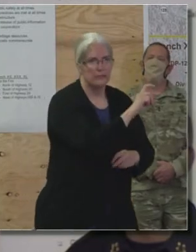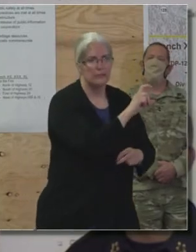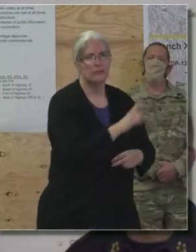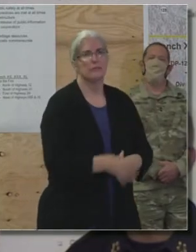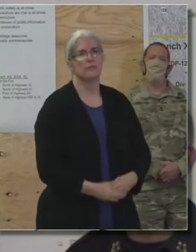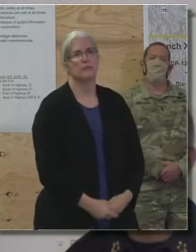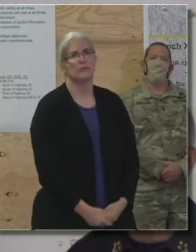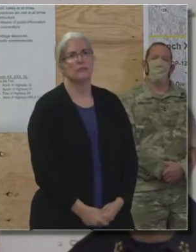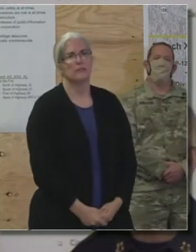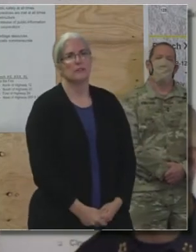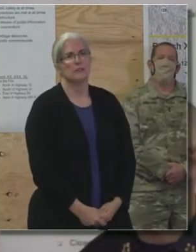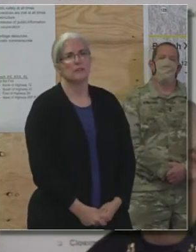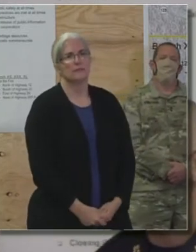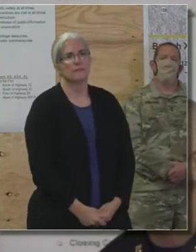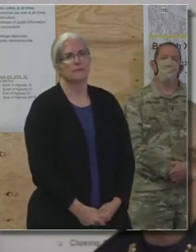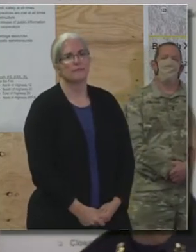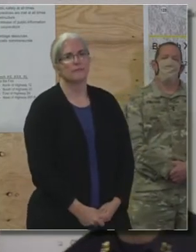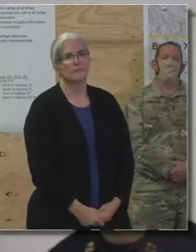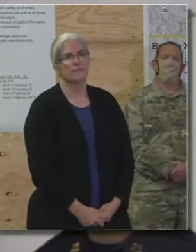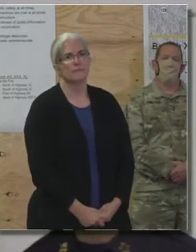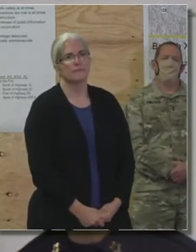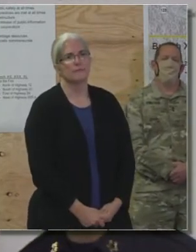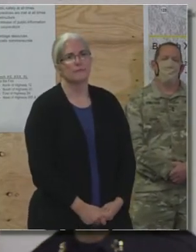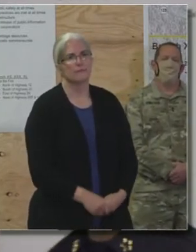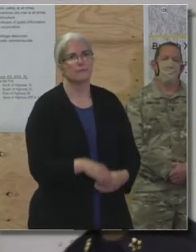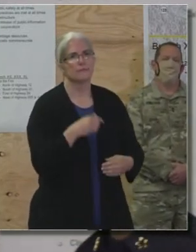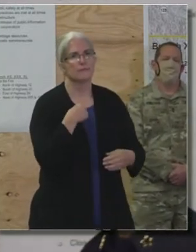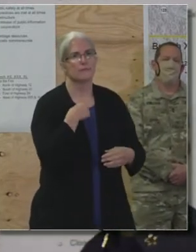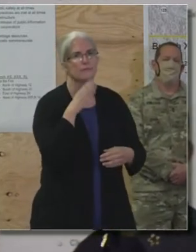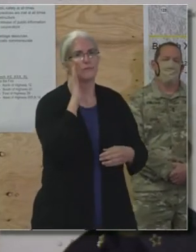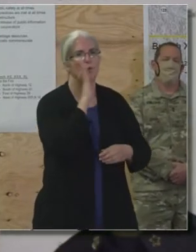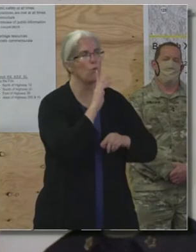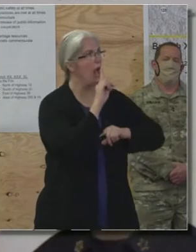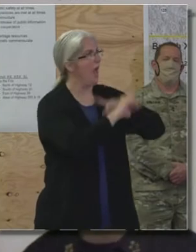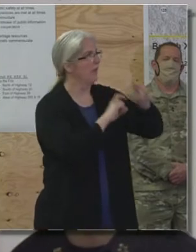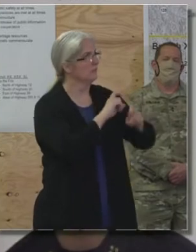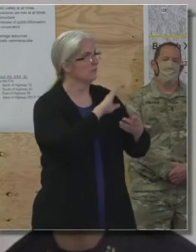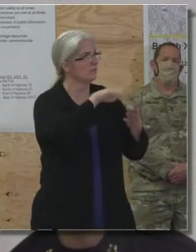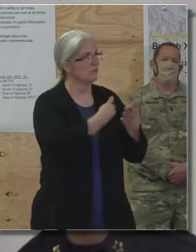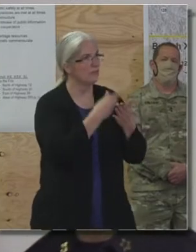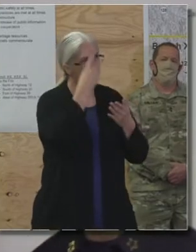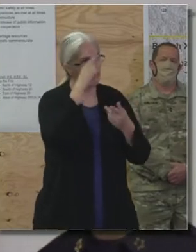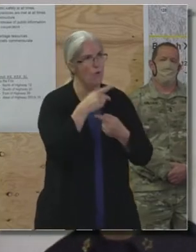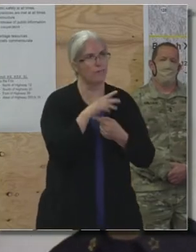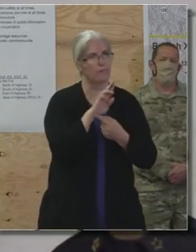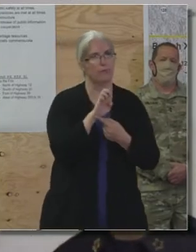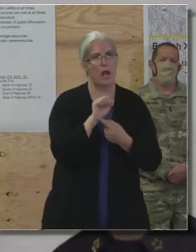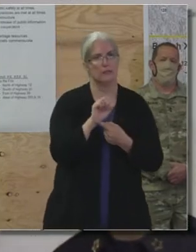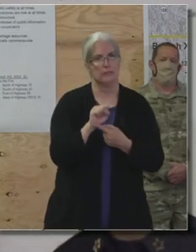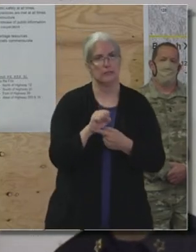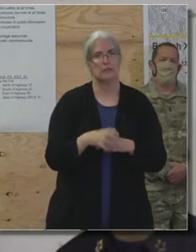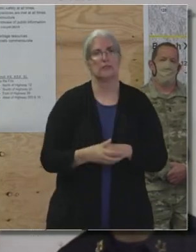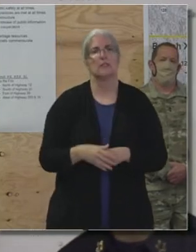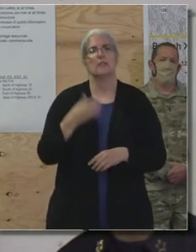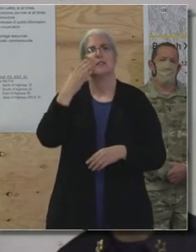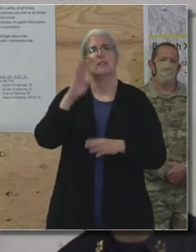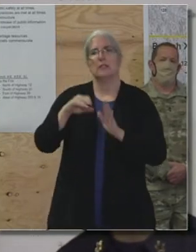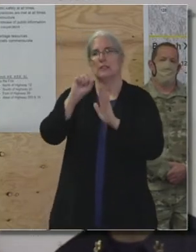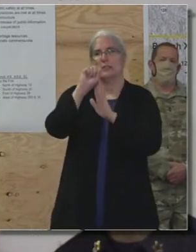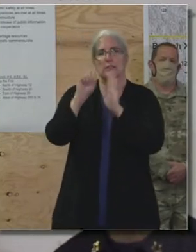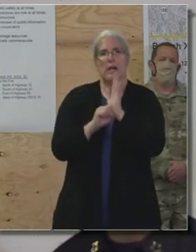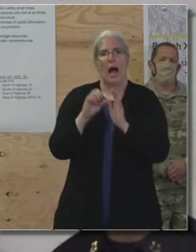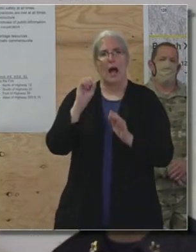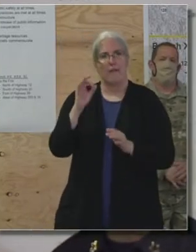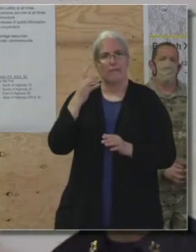mar si voy a estar monitoreando a numerosos reporteros por el estado está hablando acerca de los recursos fuera del